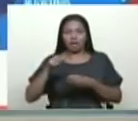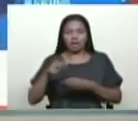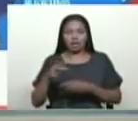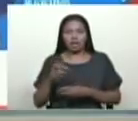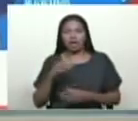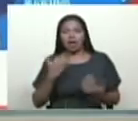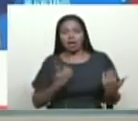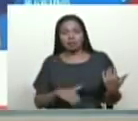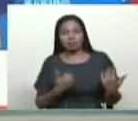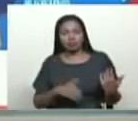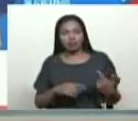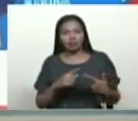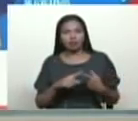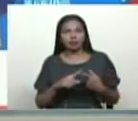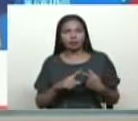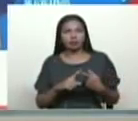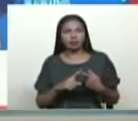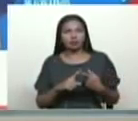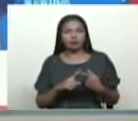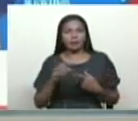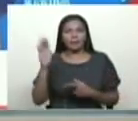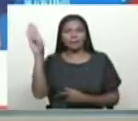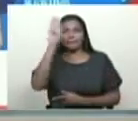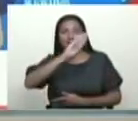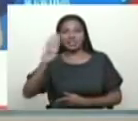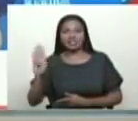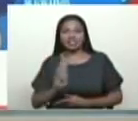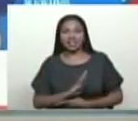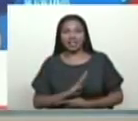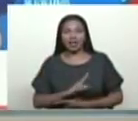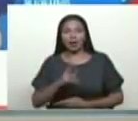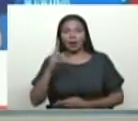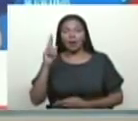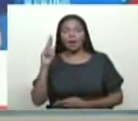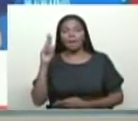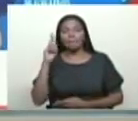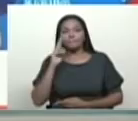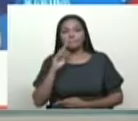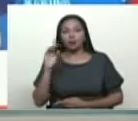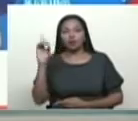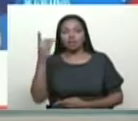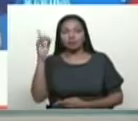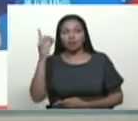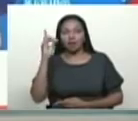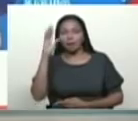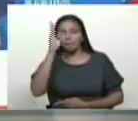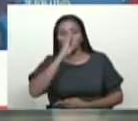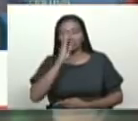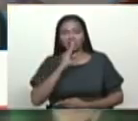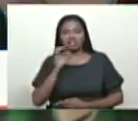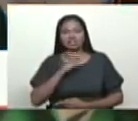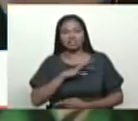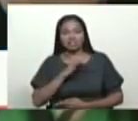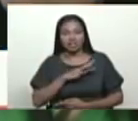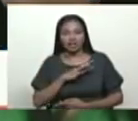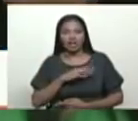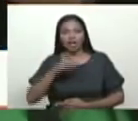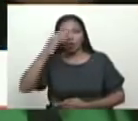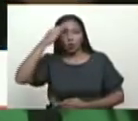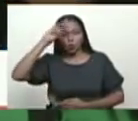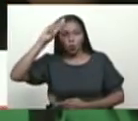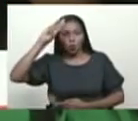Argentina, Belice, Bolivia, Brasil, Chile, Cuba,